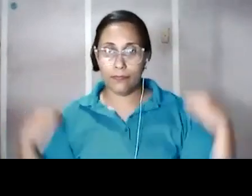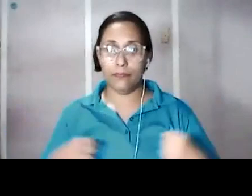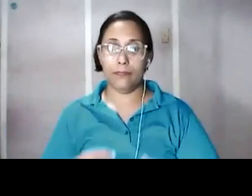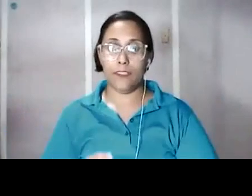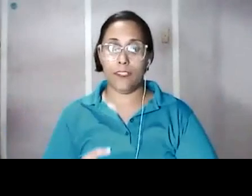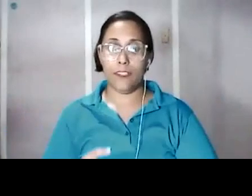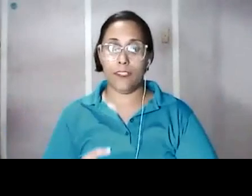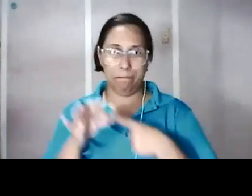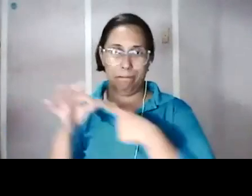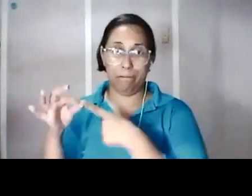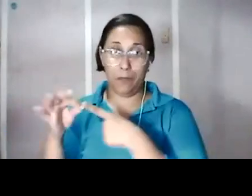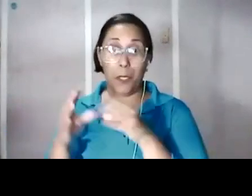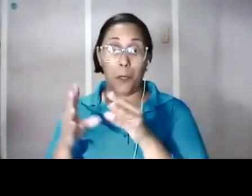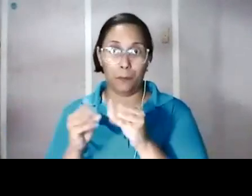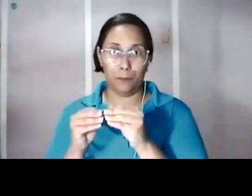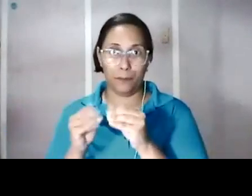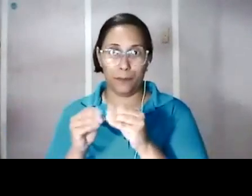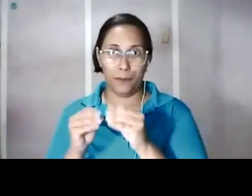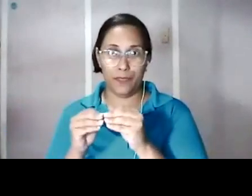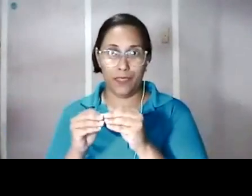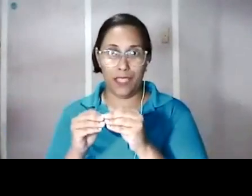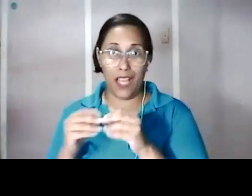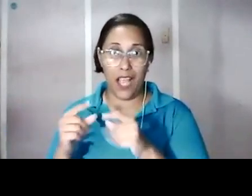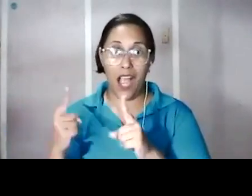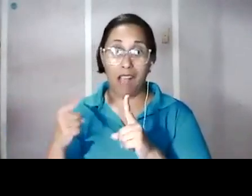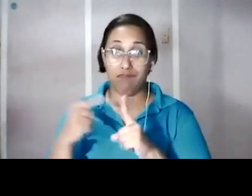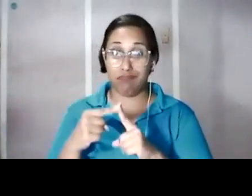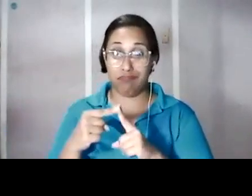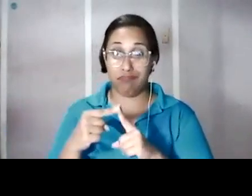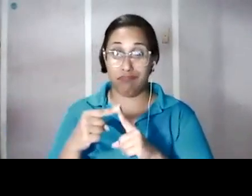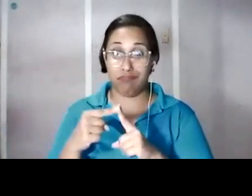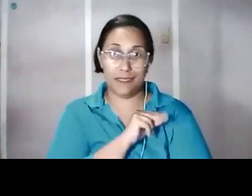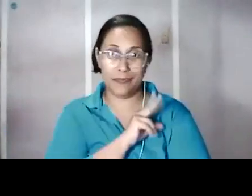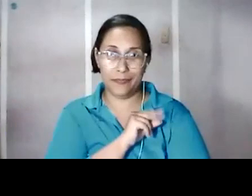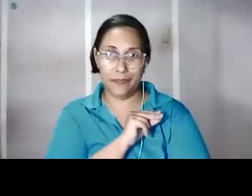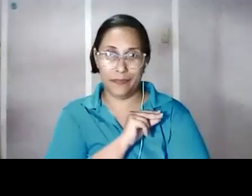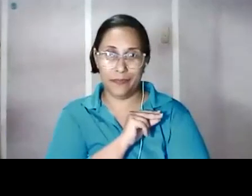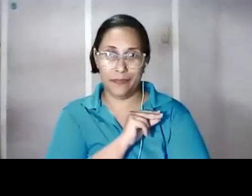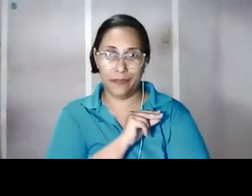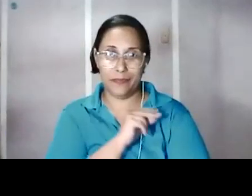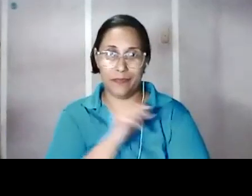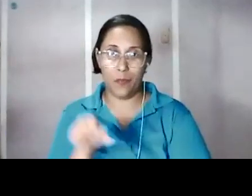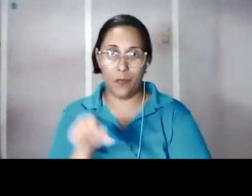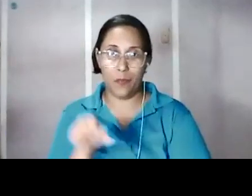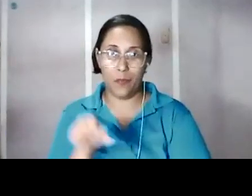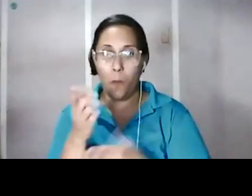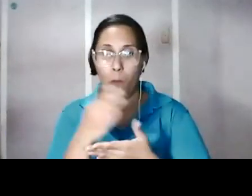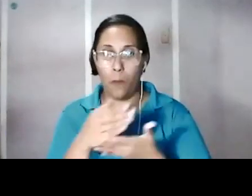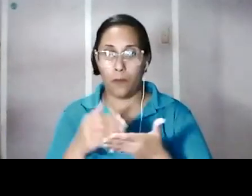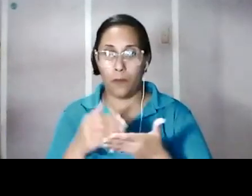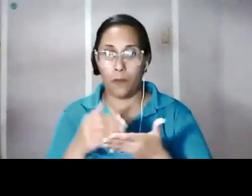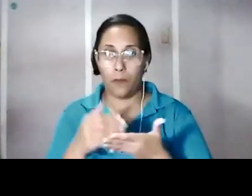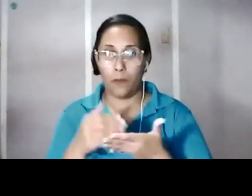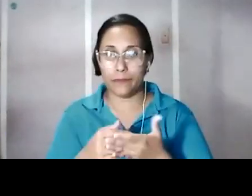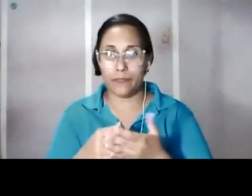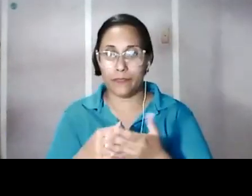Yo he encontrado reuniones hasta en noviembre, ¿no? De otra parte, el despliegue de